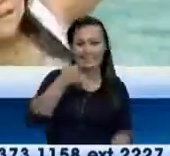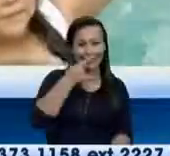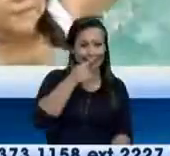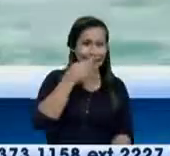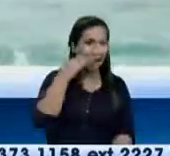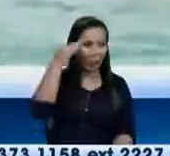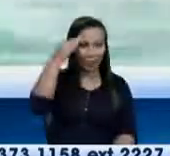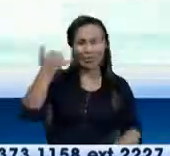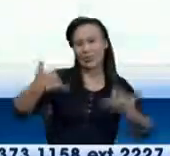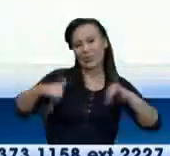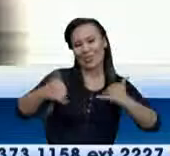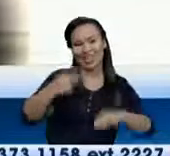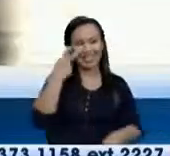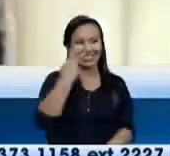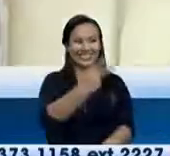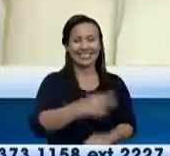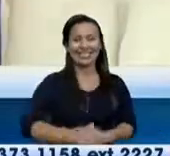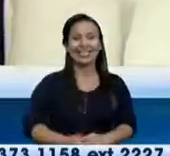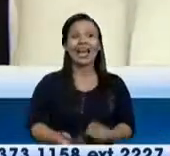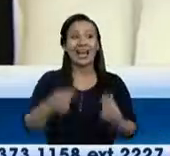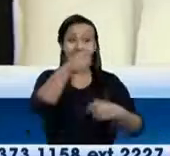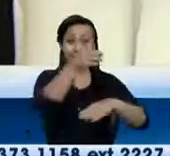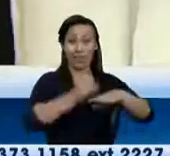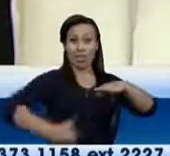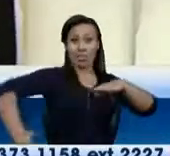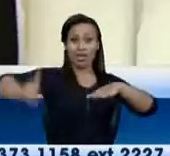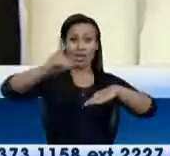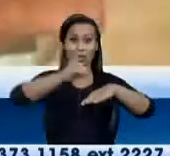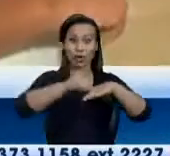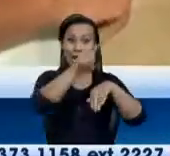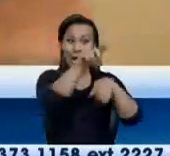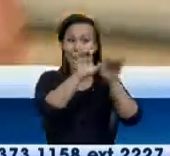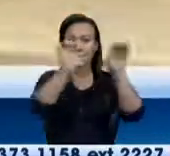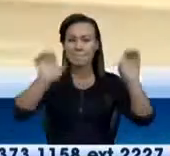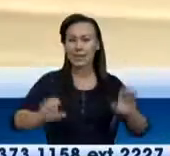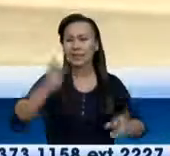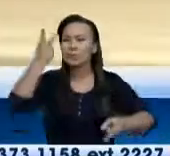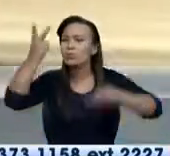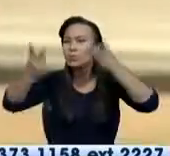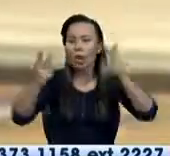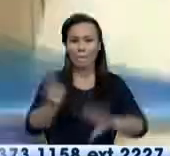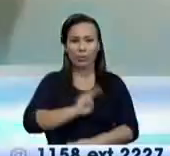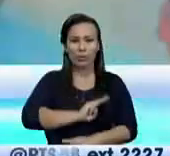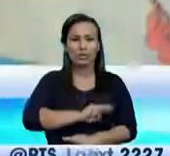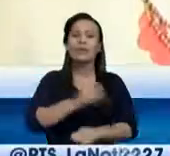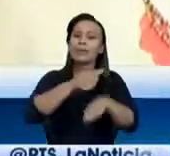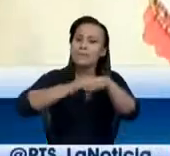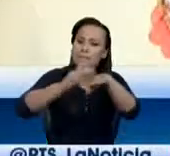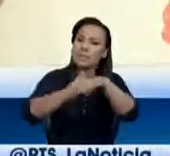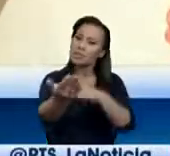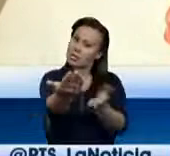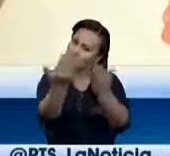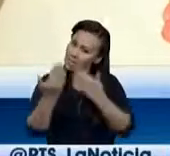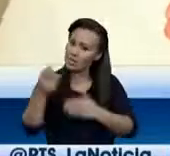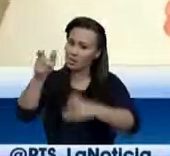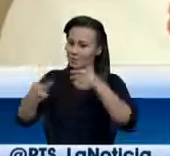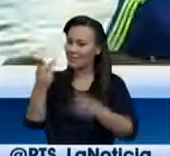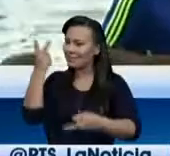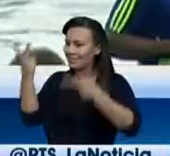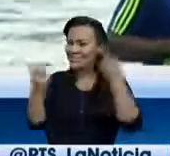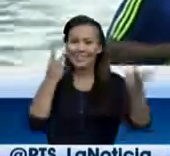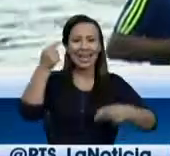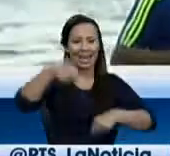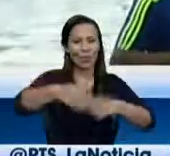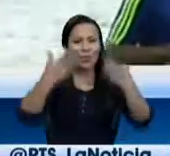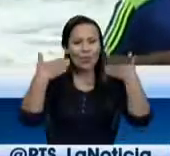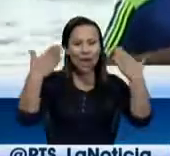se entretengan. La directora de la empresa municipal de turismo de Guayaquil invita a la ciudadanía a disfrutar de la ciudad en